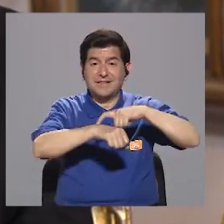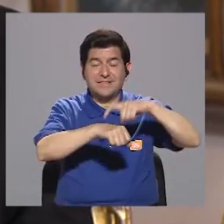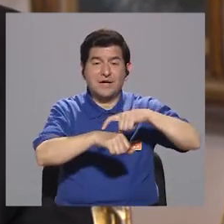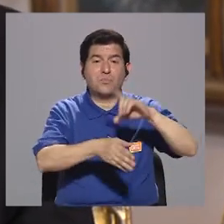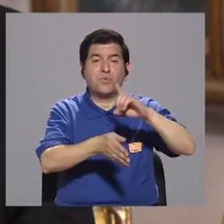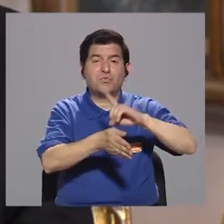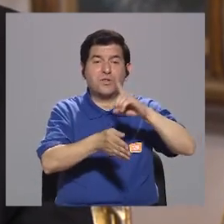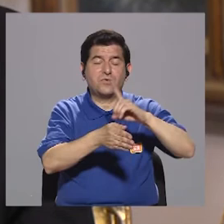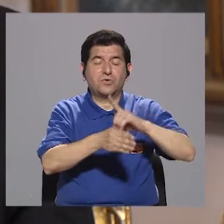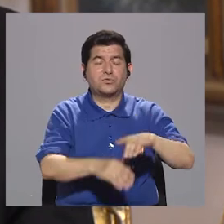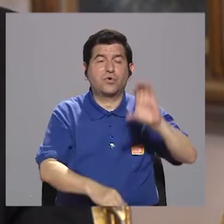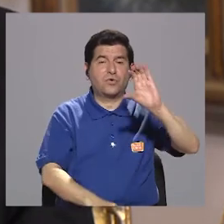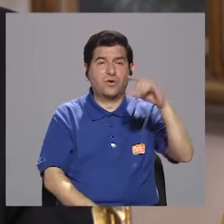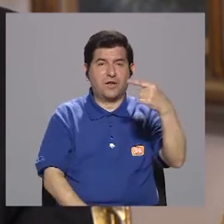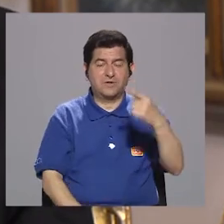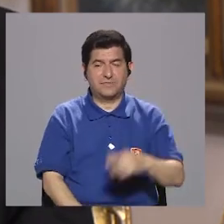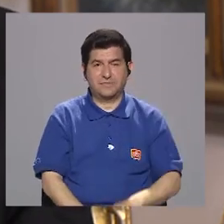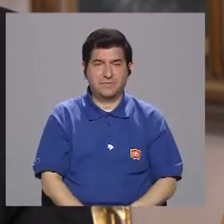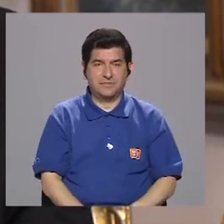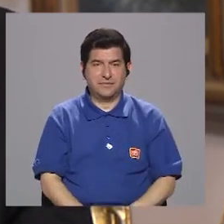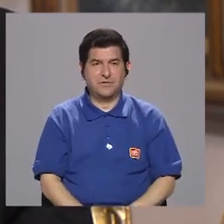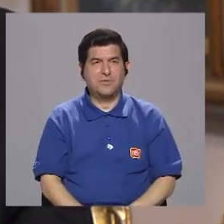Guardia, reforma